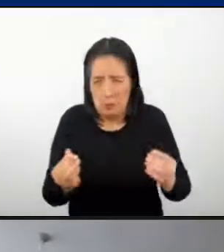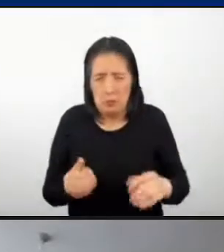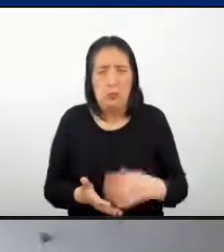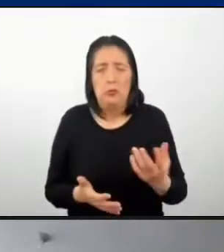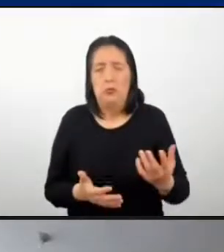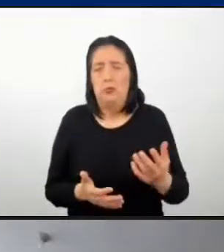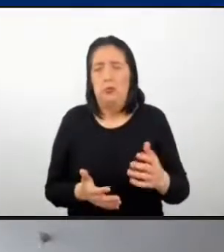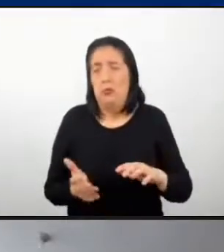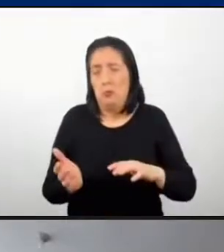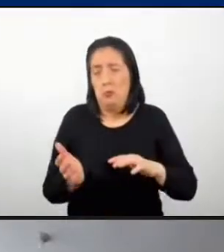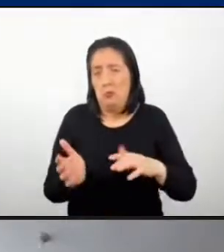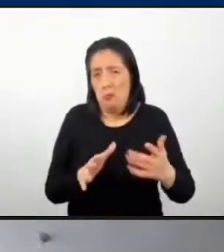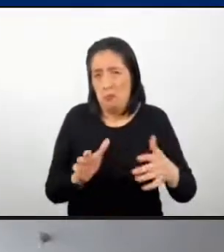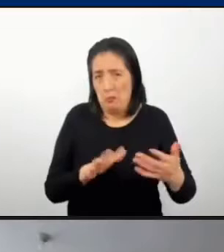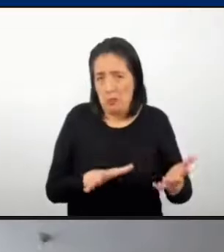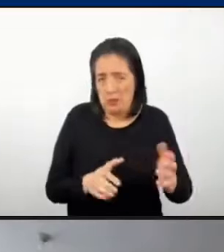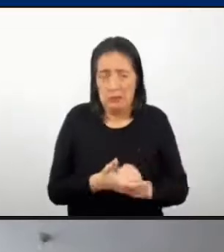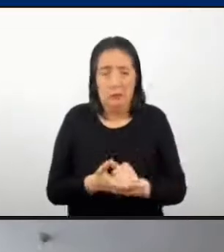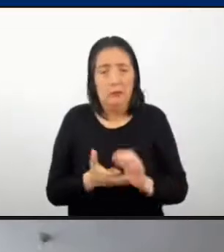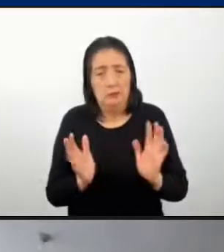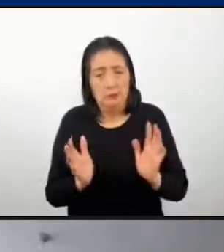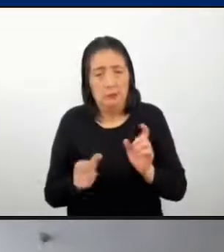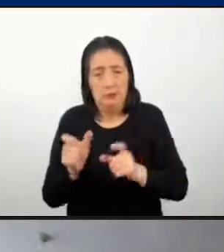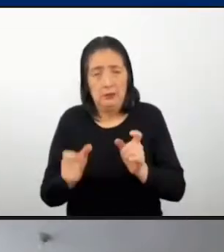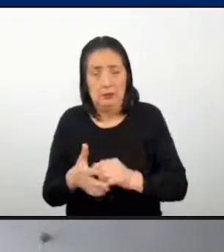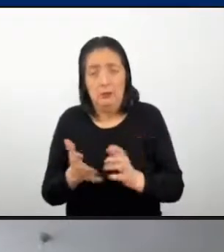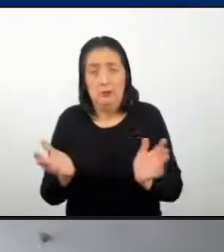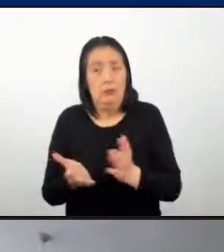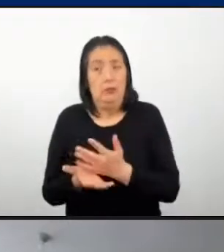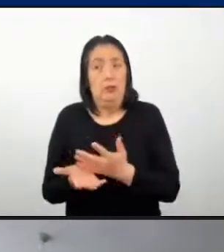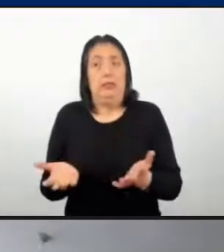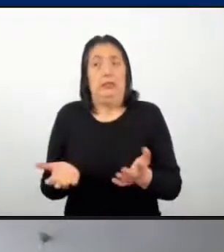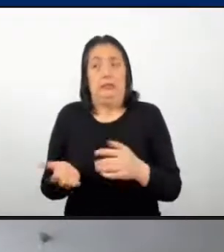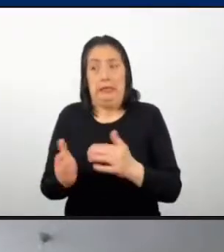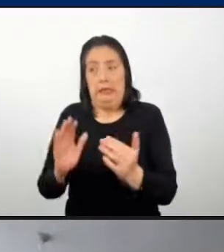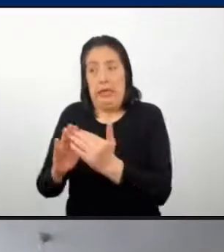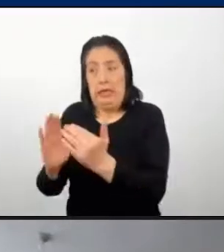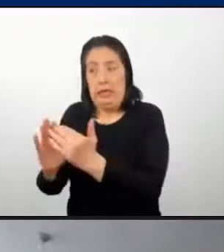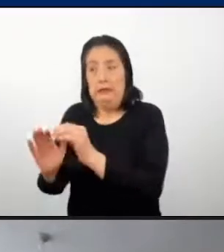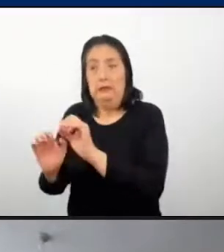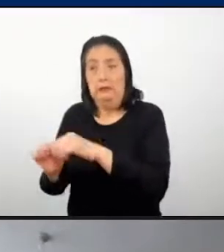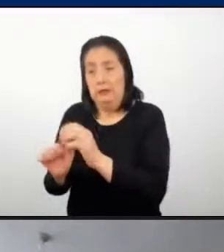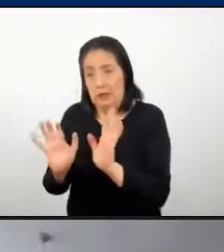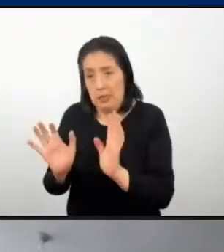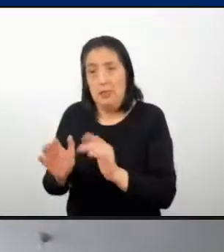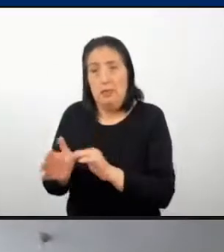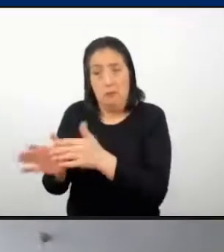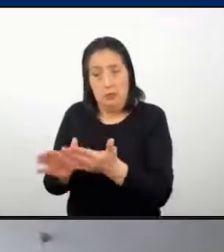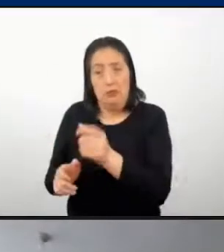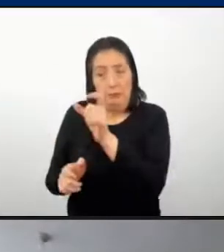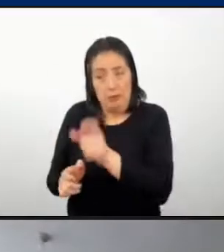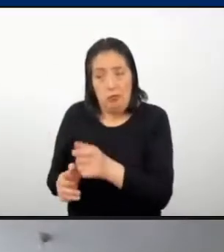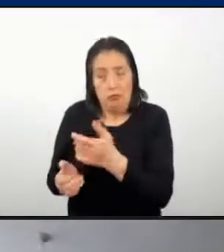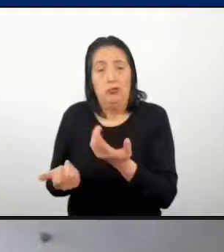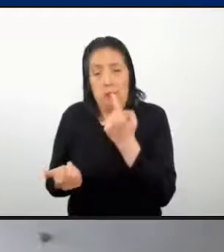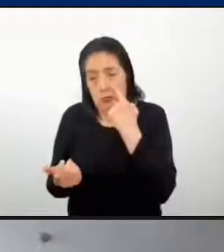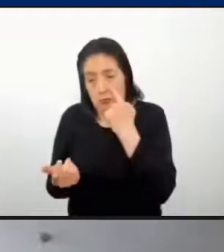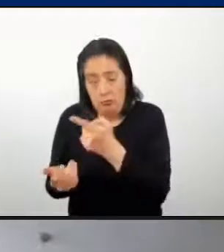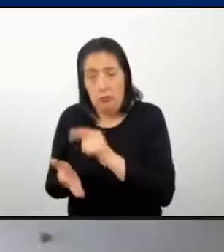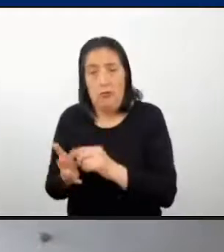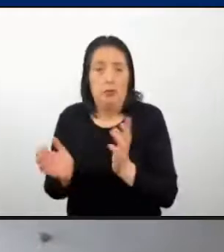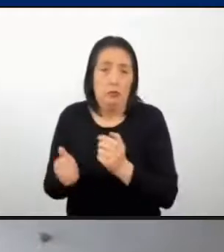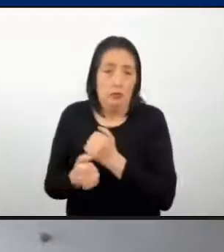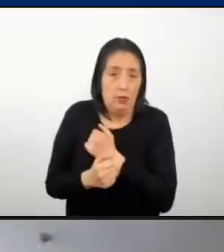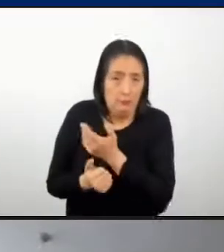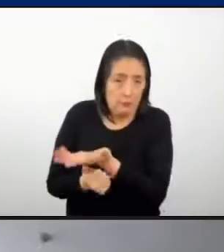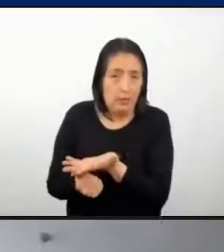espaldas, porque no hay casa donde no se haya muerto alguien conocido, querido y amado, ¿no es cierto?